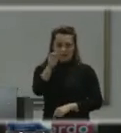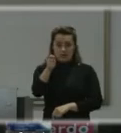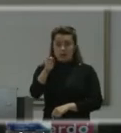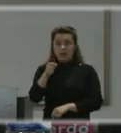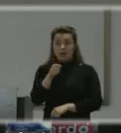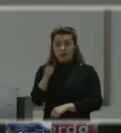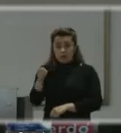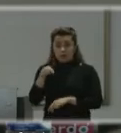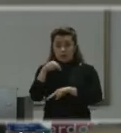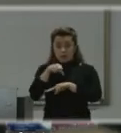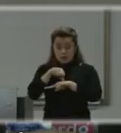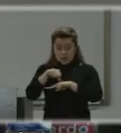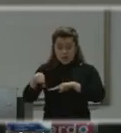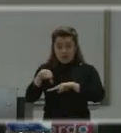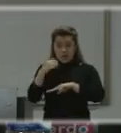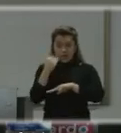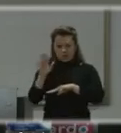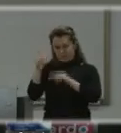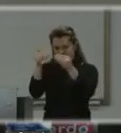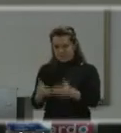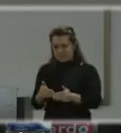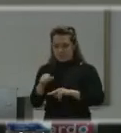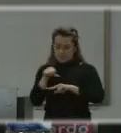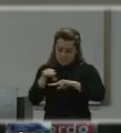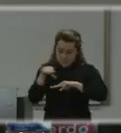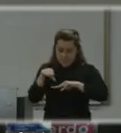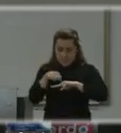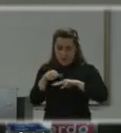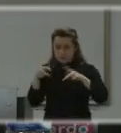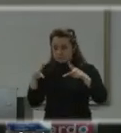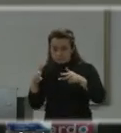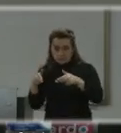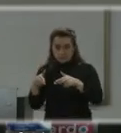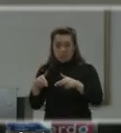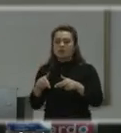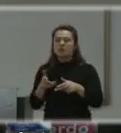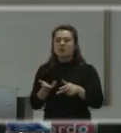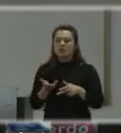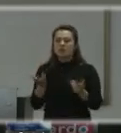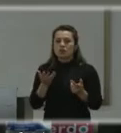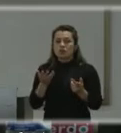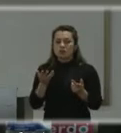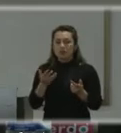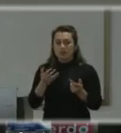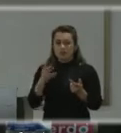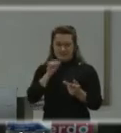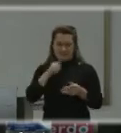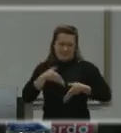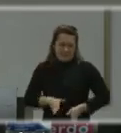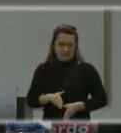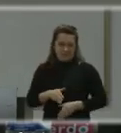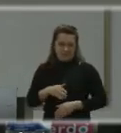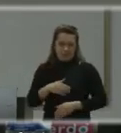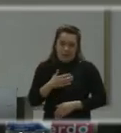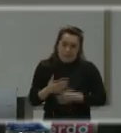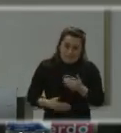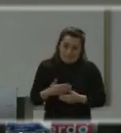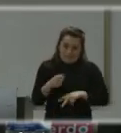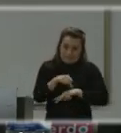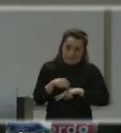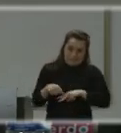esterilizaciones quirúrgicas a mujeres con discapacidad fueron realizadas en la cesárea. Yo no conozco mucho de